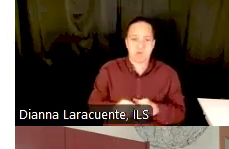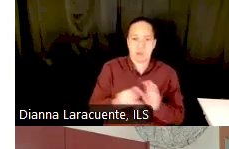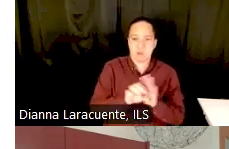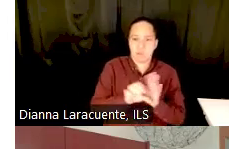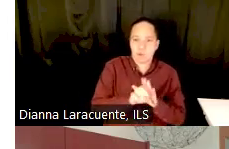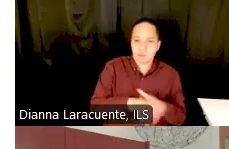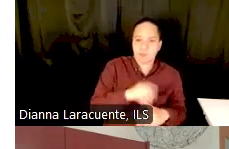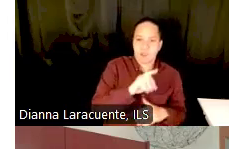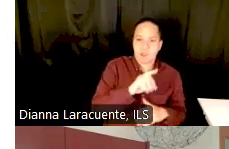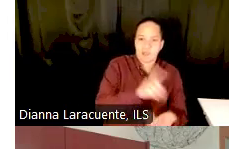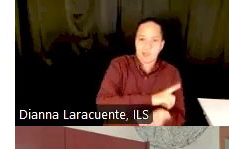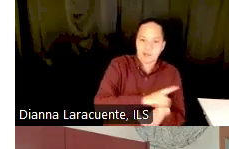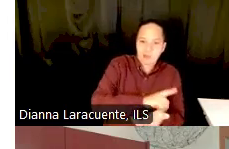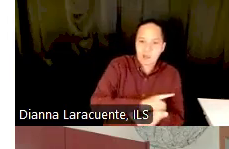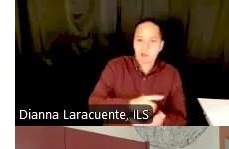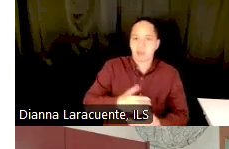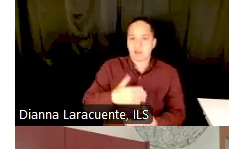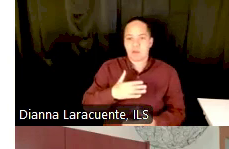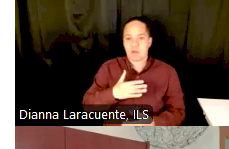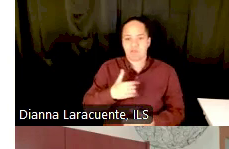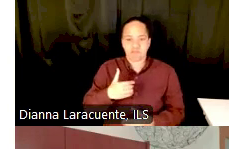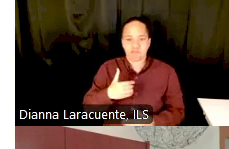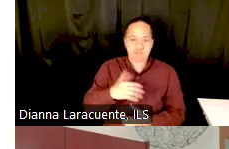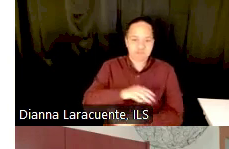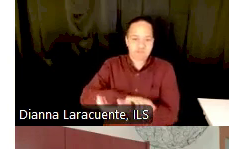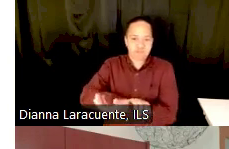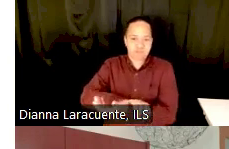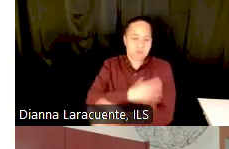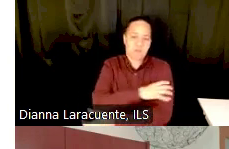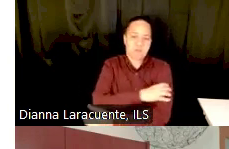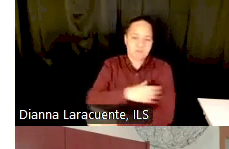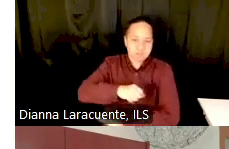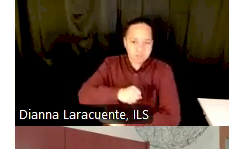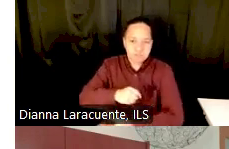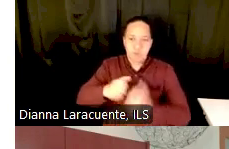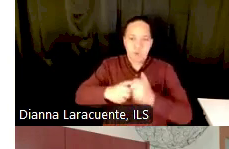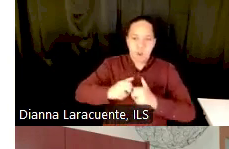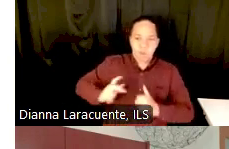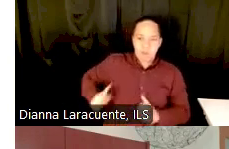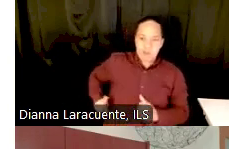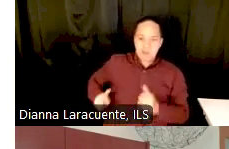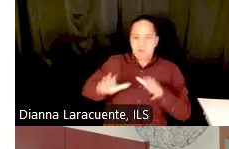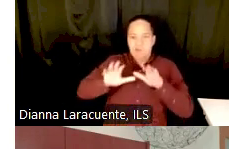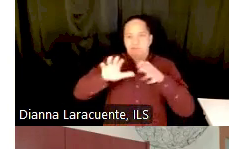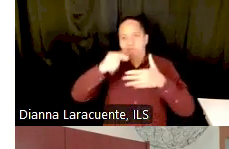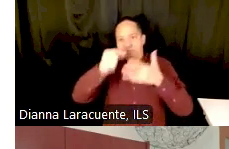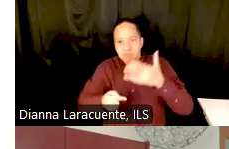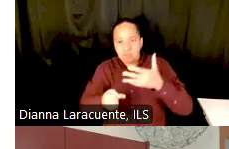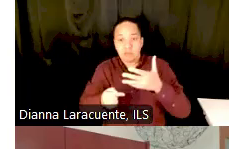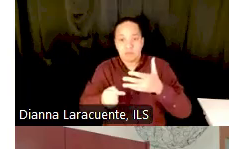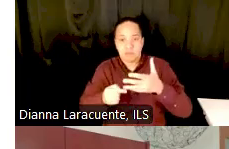diabética, con presión alta, problemas del tiroides y problemas del riñón, y el paquete completo.